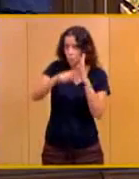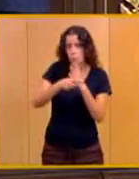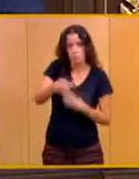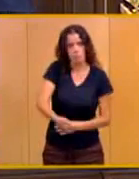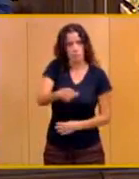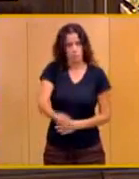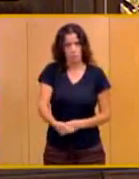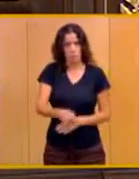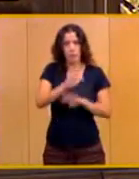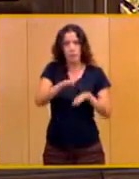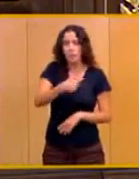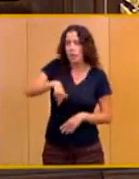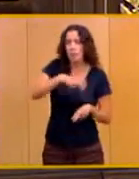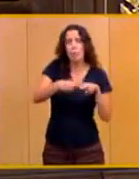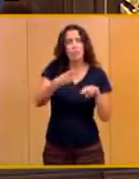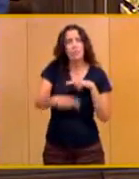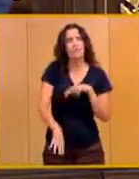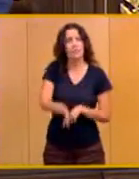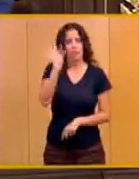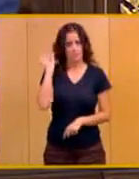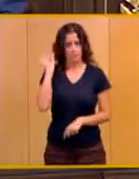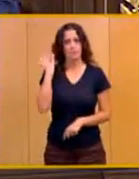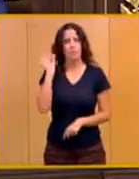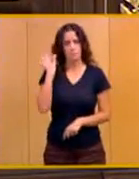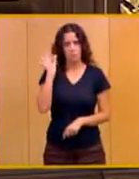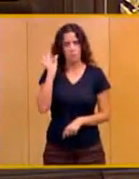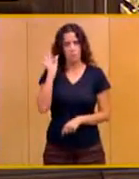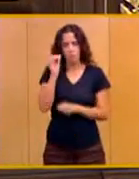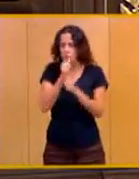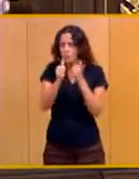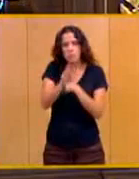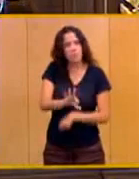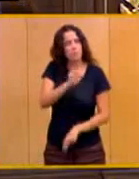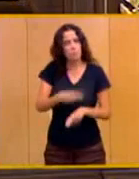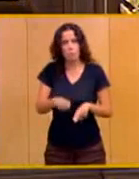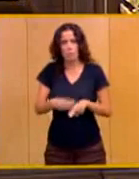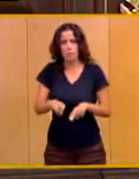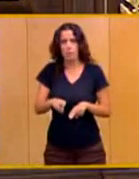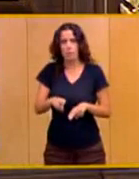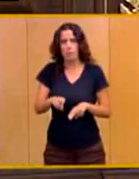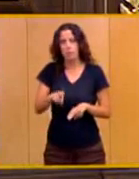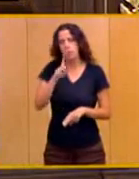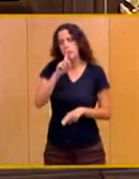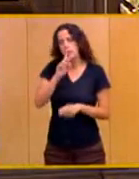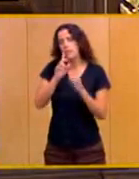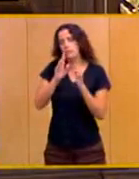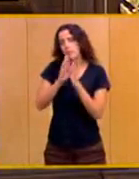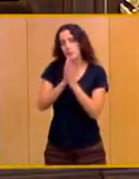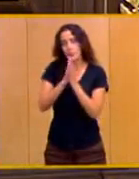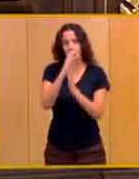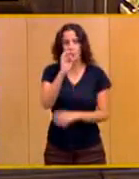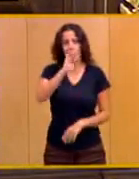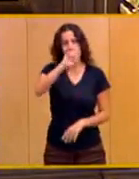una decisión política, ante todo. Momento, señor presidente. Señor Cotilla. Preservar. Señor